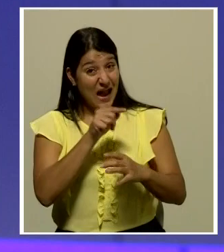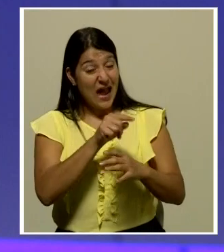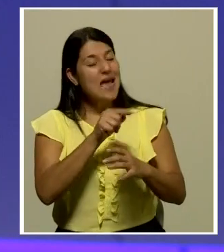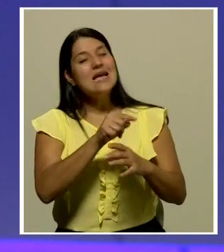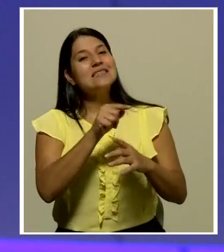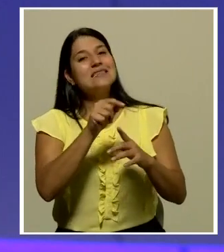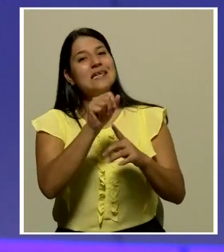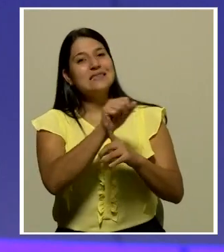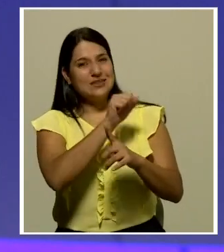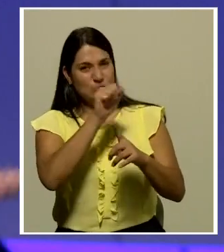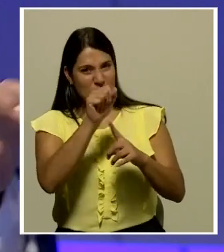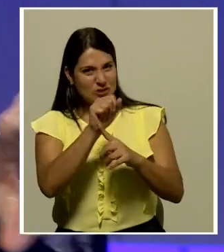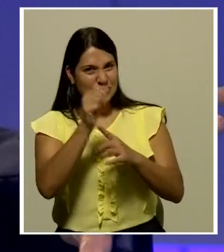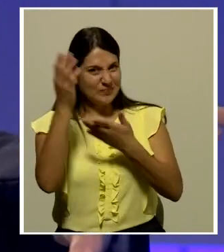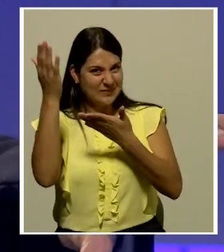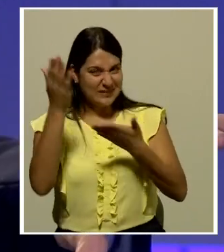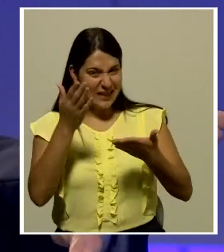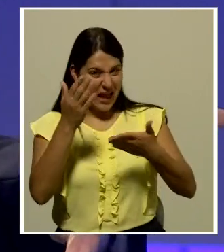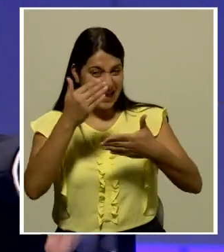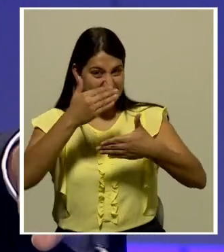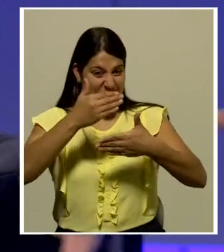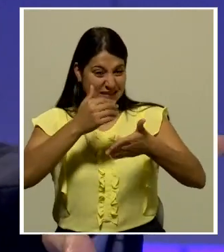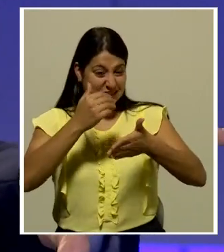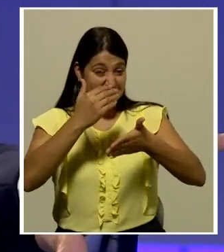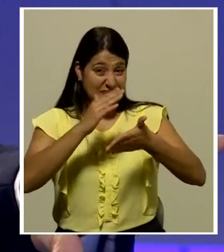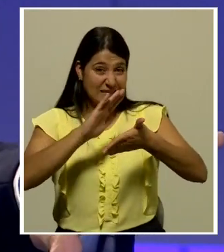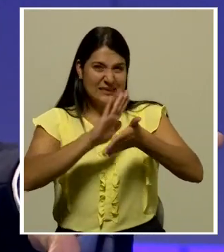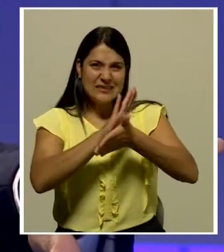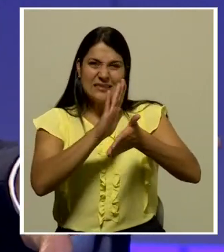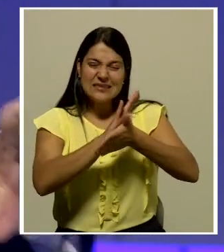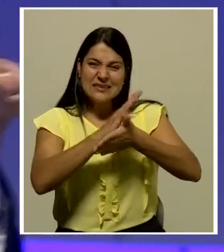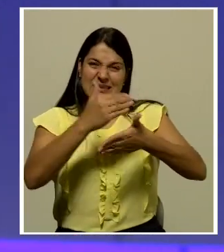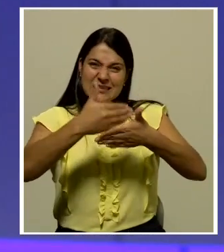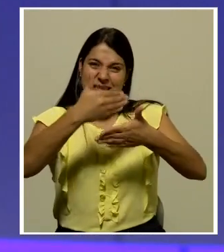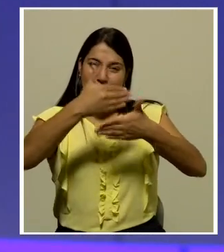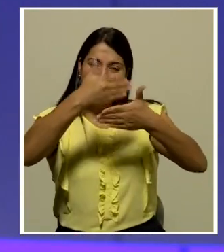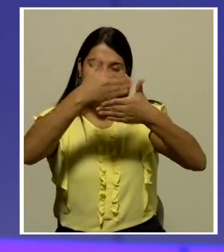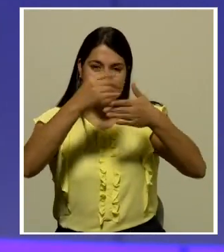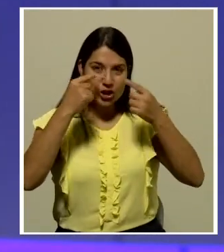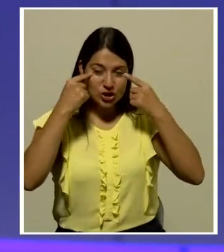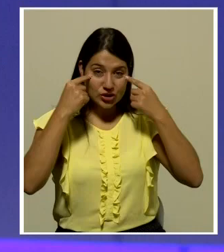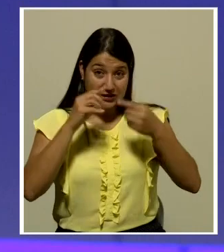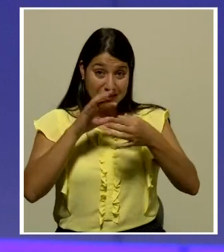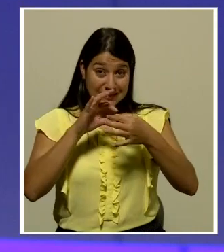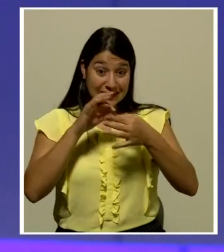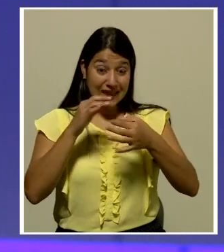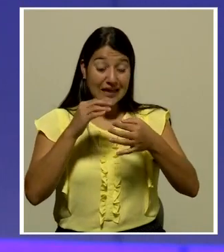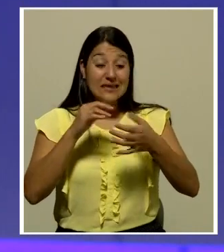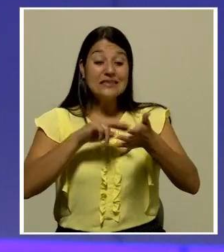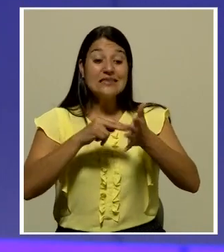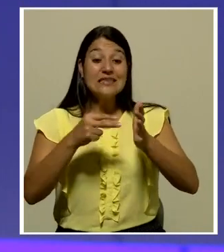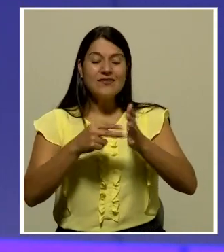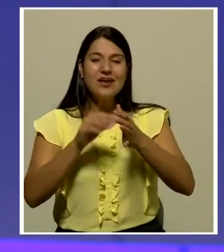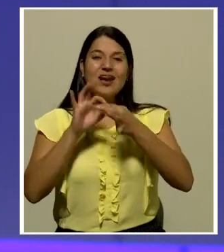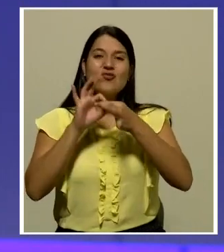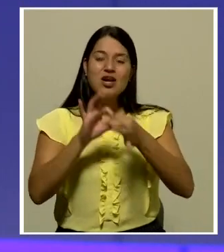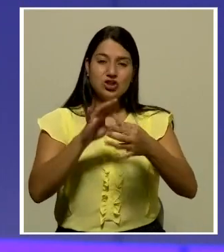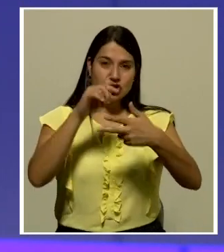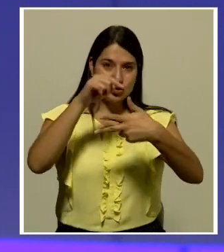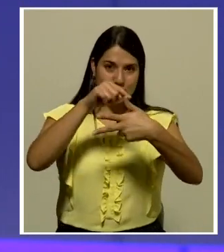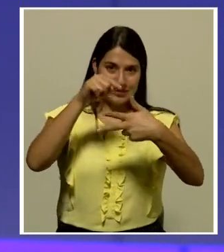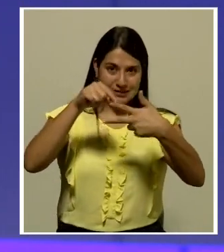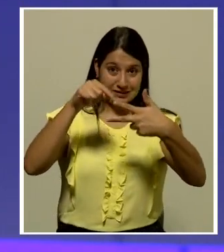escándalo, una trama que conecta al Poder Ejecutivo, al Poder Judicial, Legislativo, al